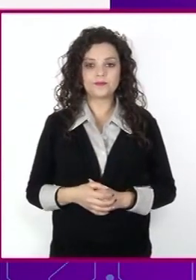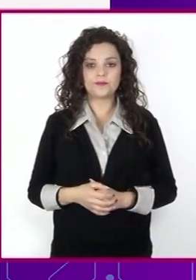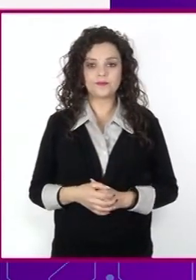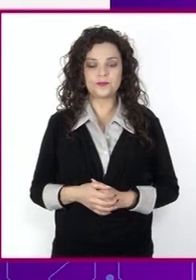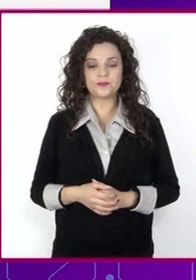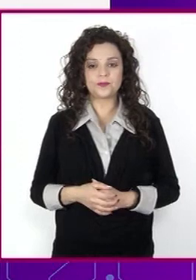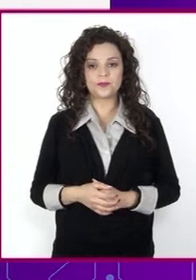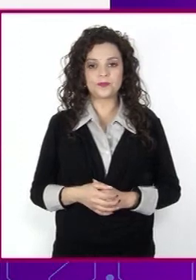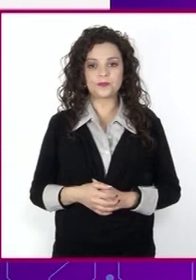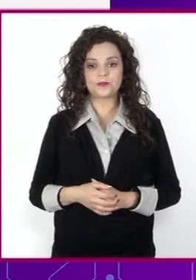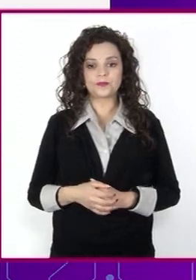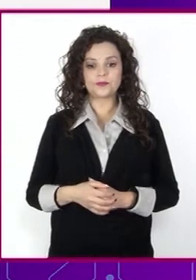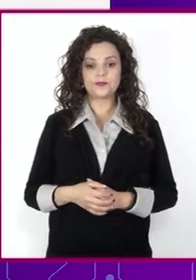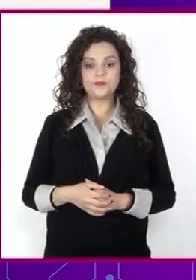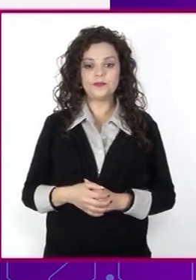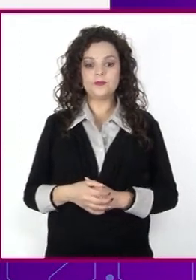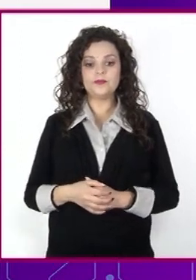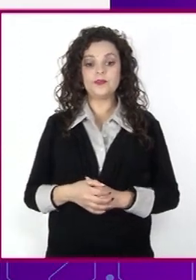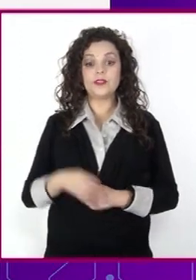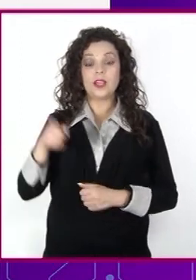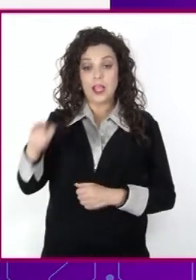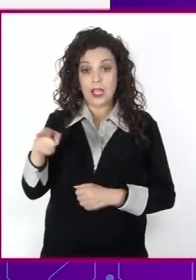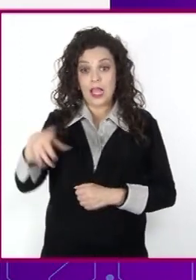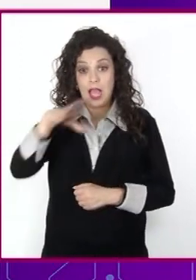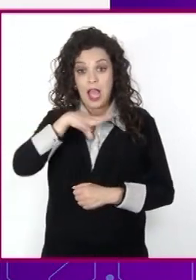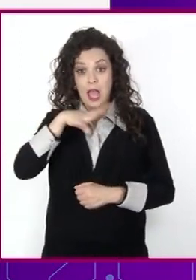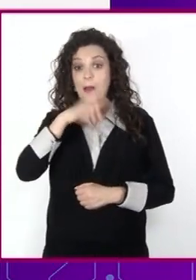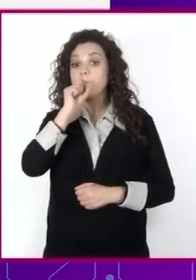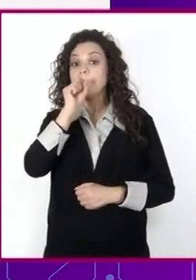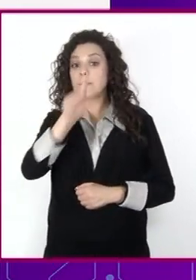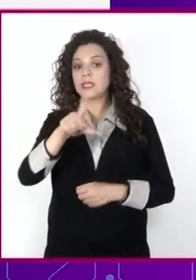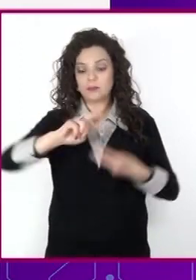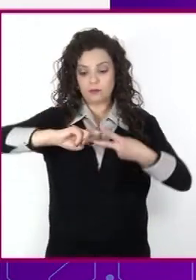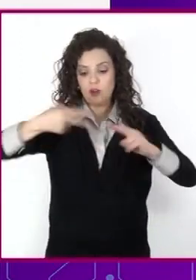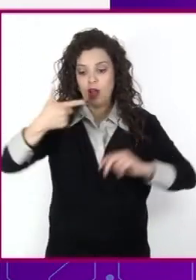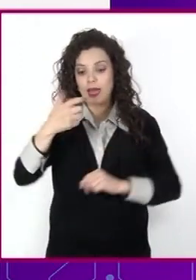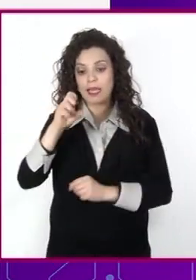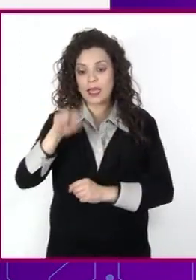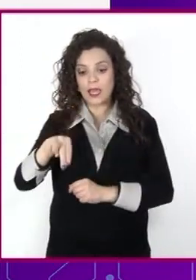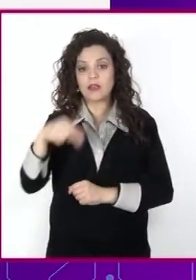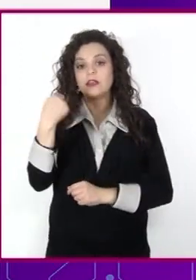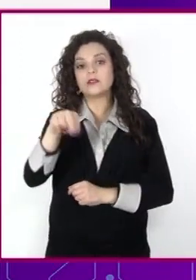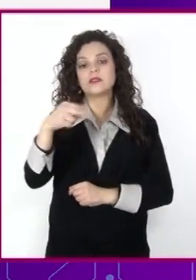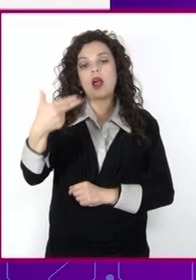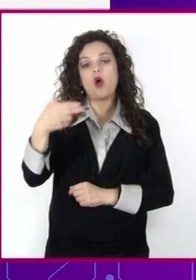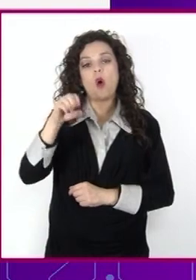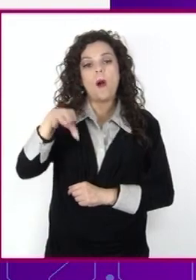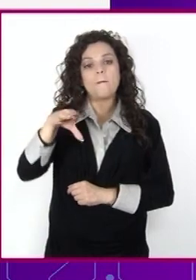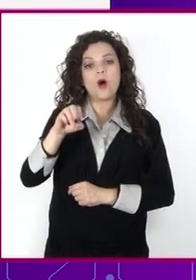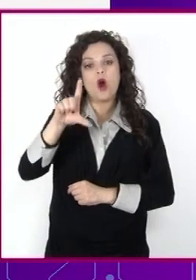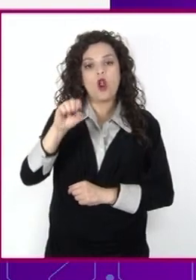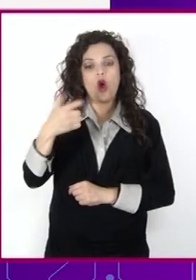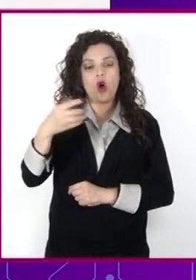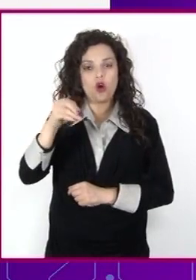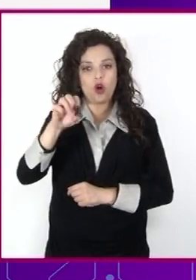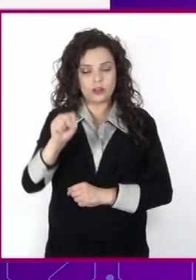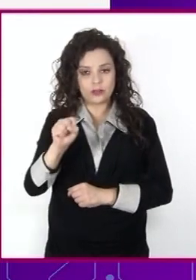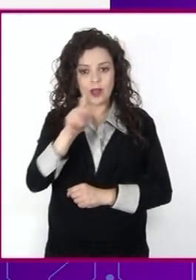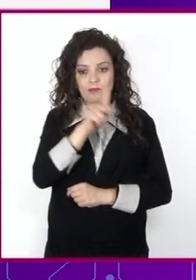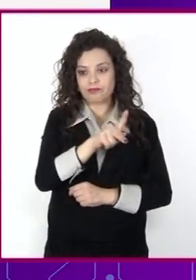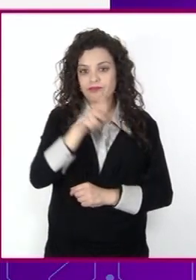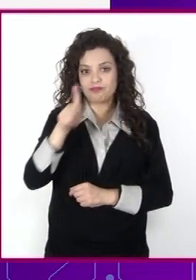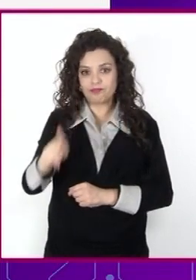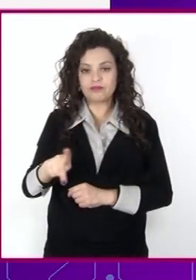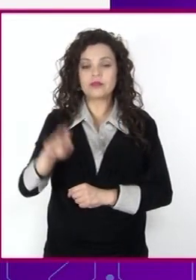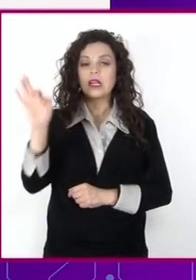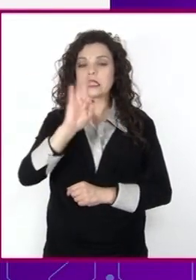Y. Los cromosomas que contienen los mismos genes se llaman homólogos, y si llega a existir alguna